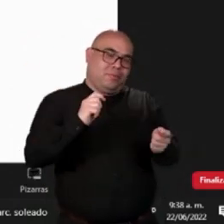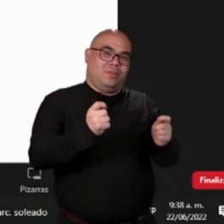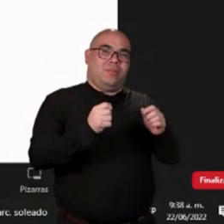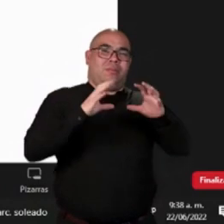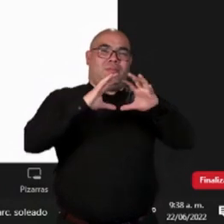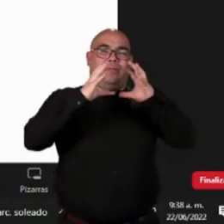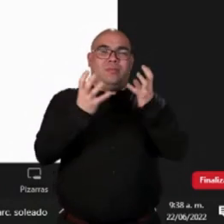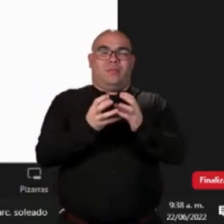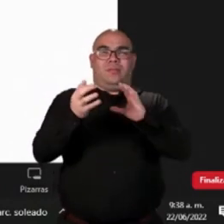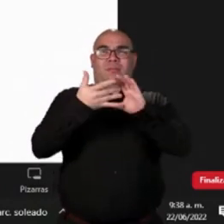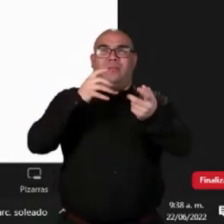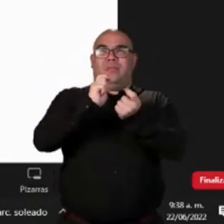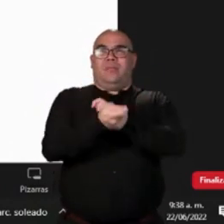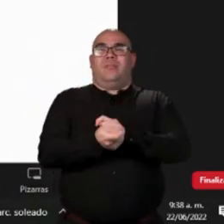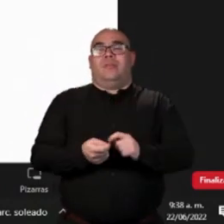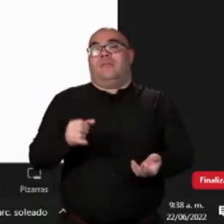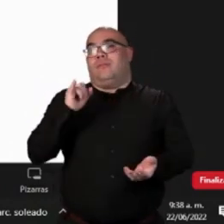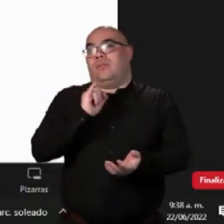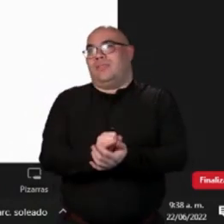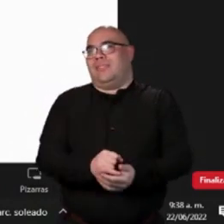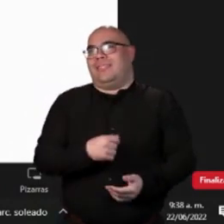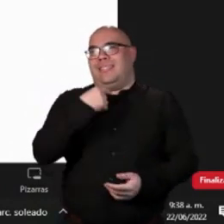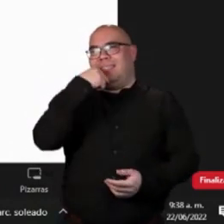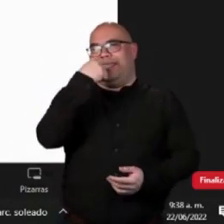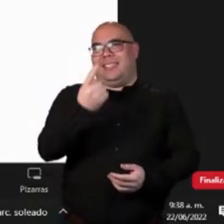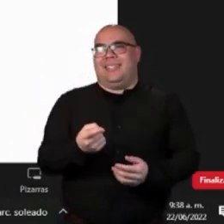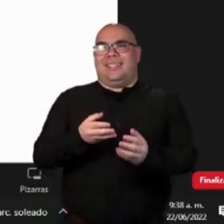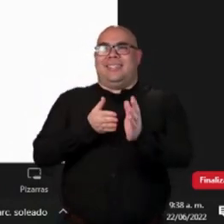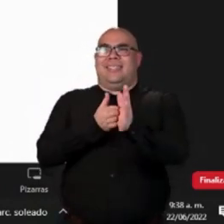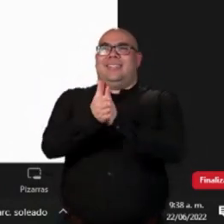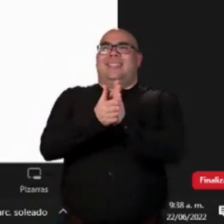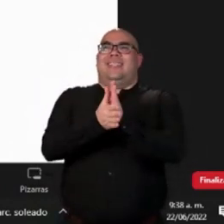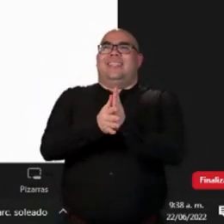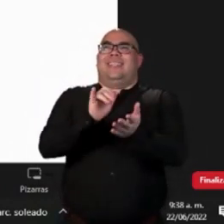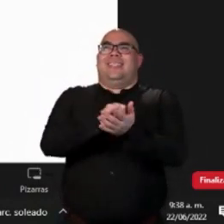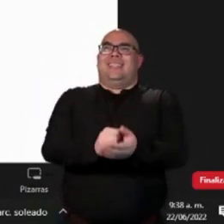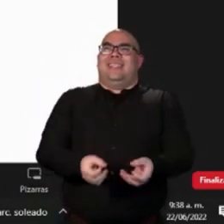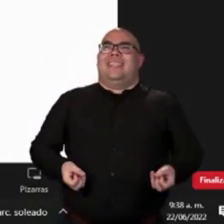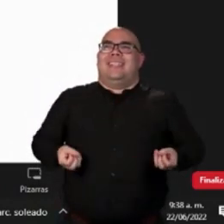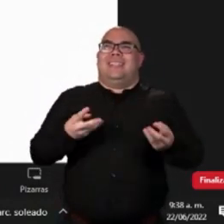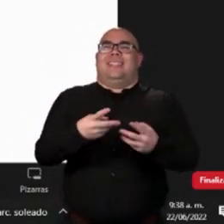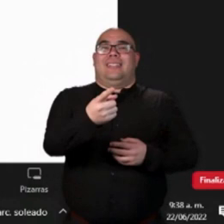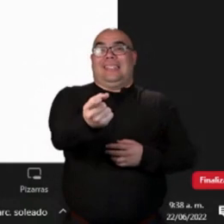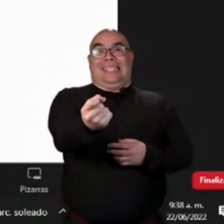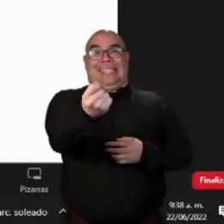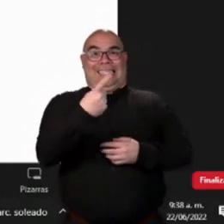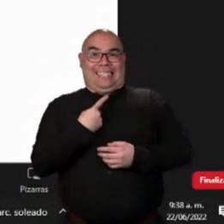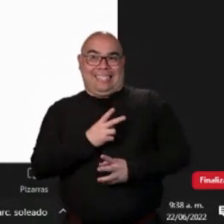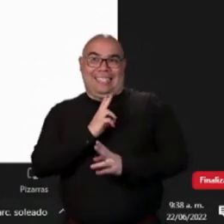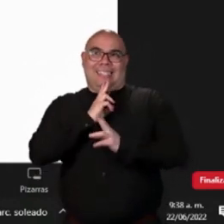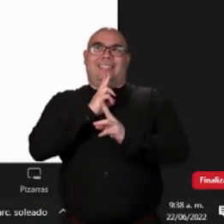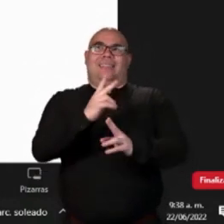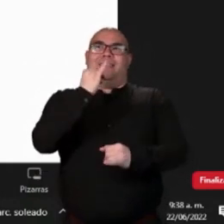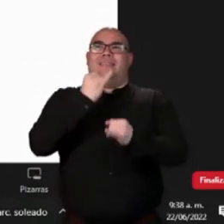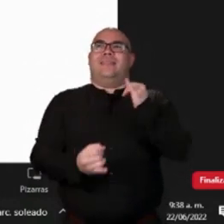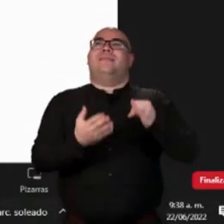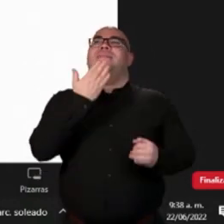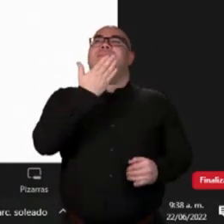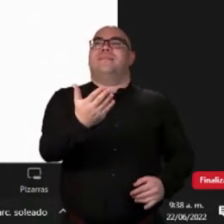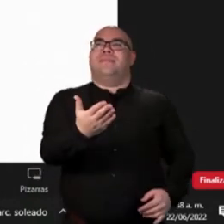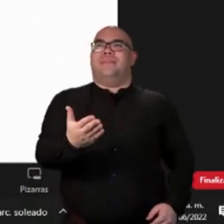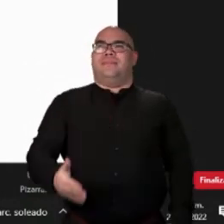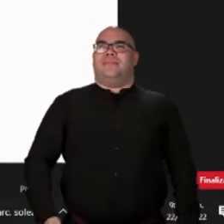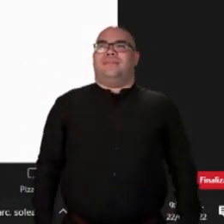¿no? Y bueno, con esto pues termino esta aportación a esta pregunta, Carolina. Muchas gracias.